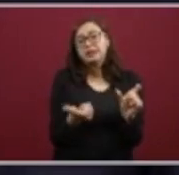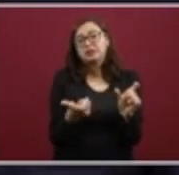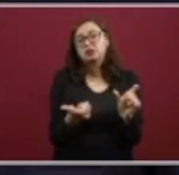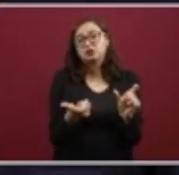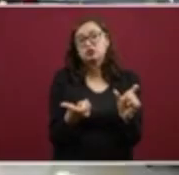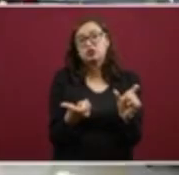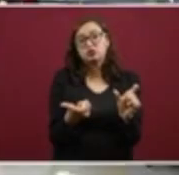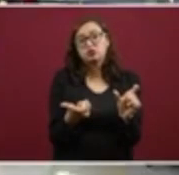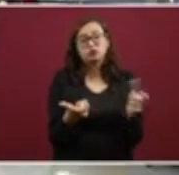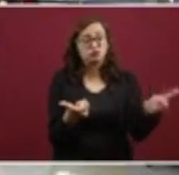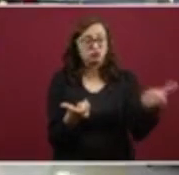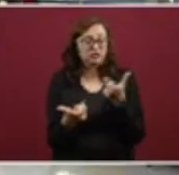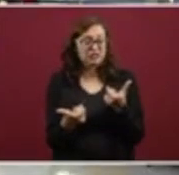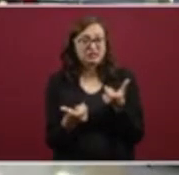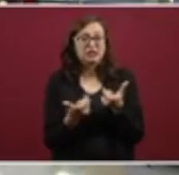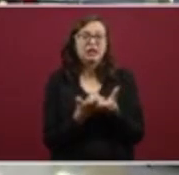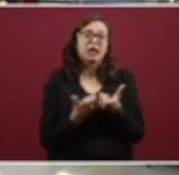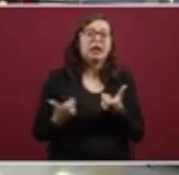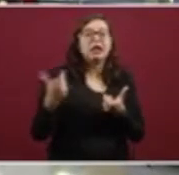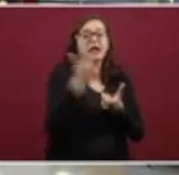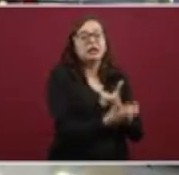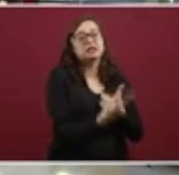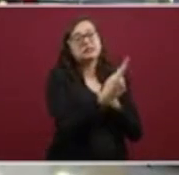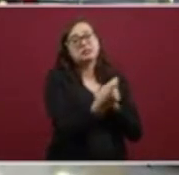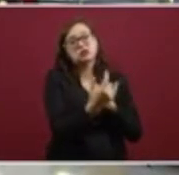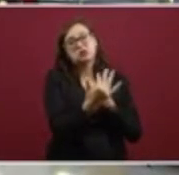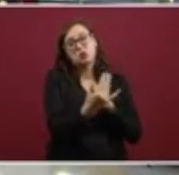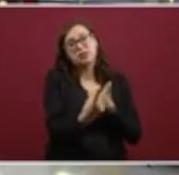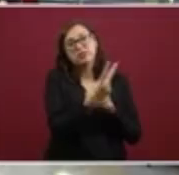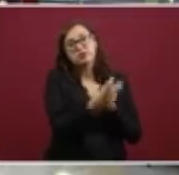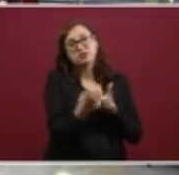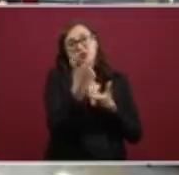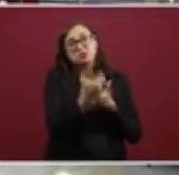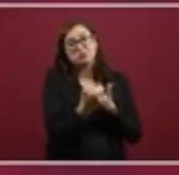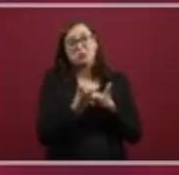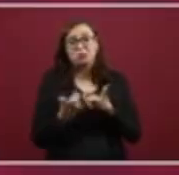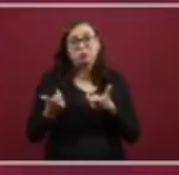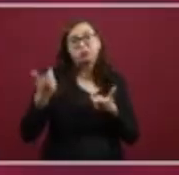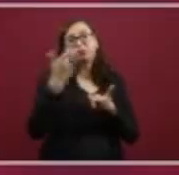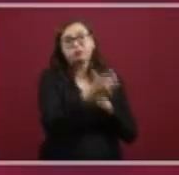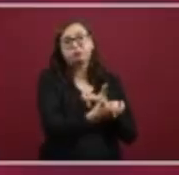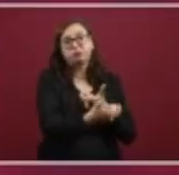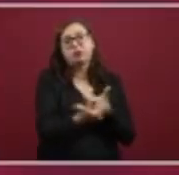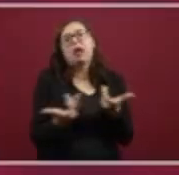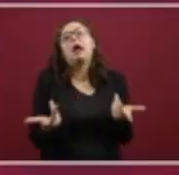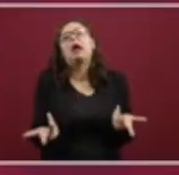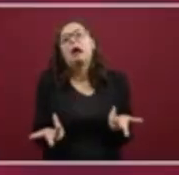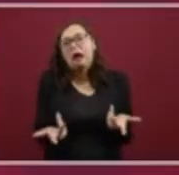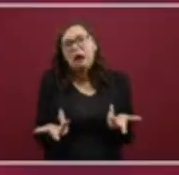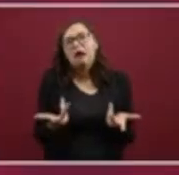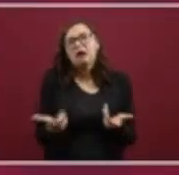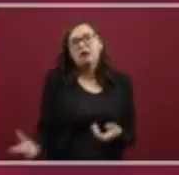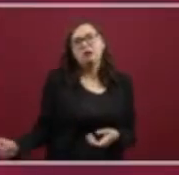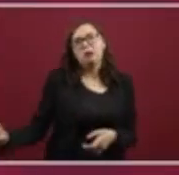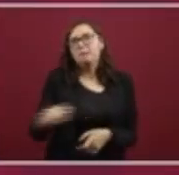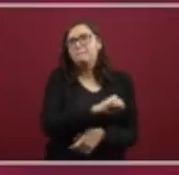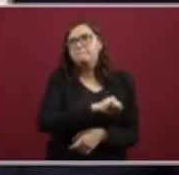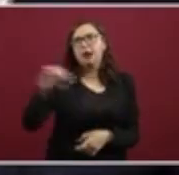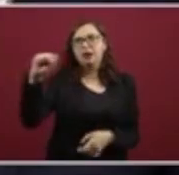compran en 150, en 200, pues por eso no